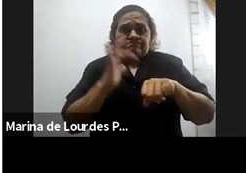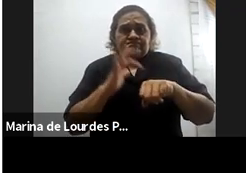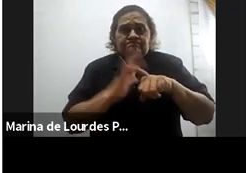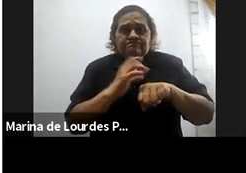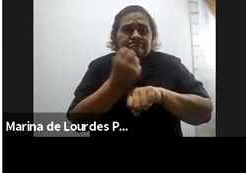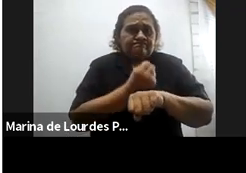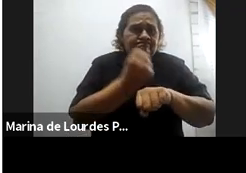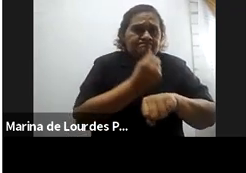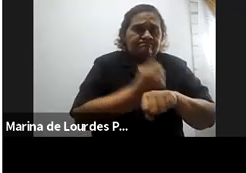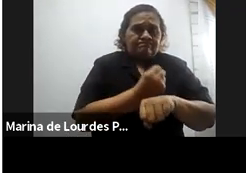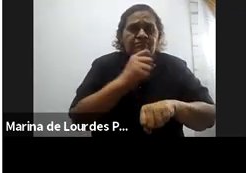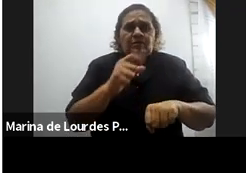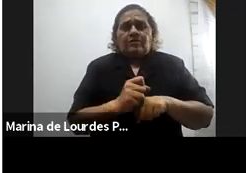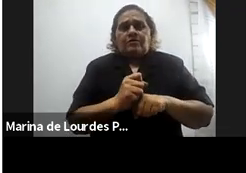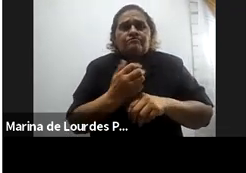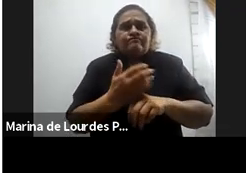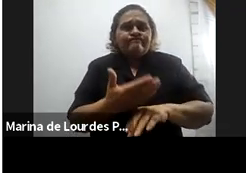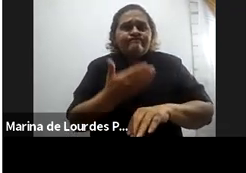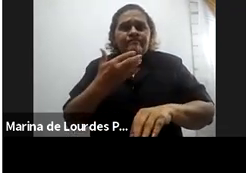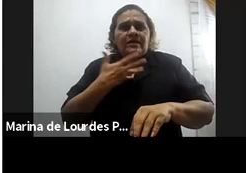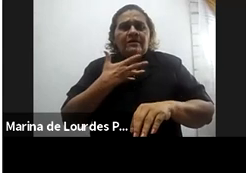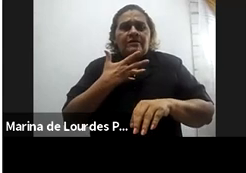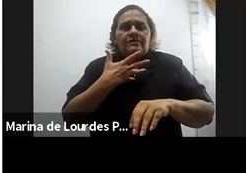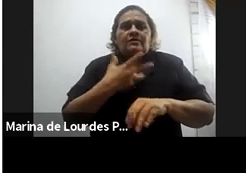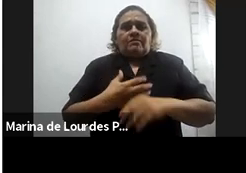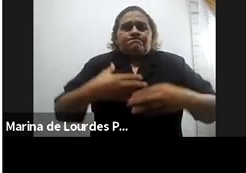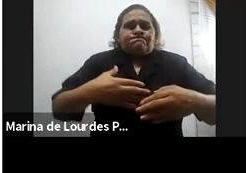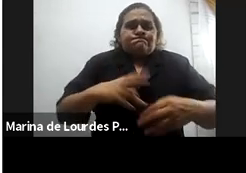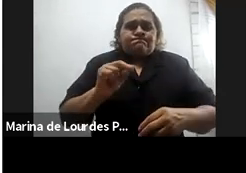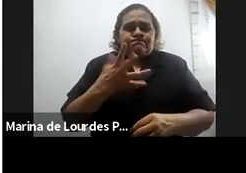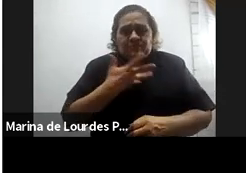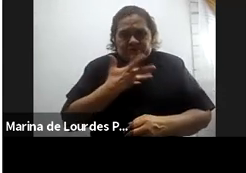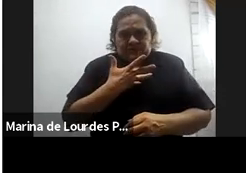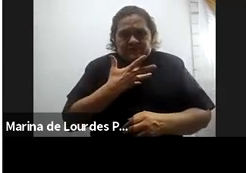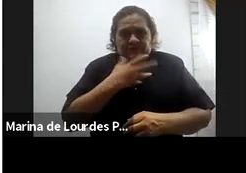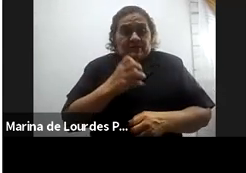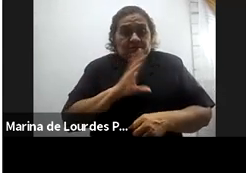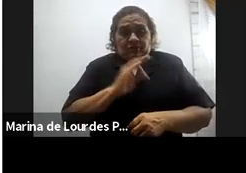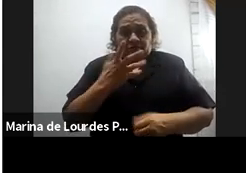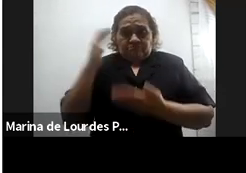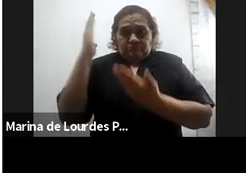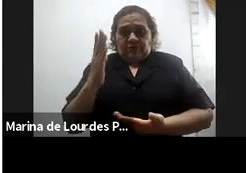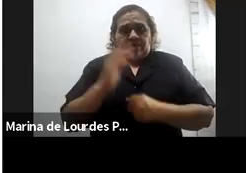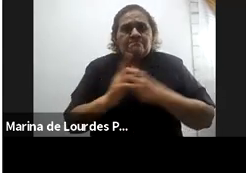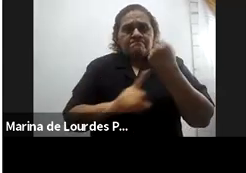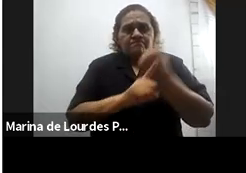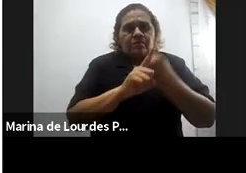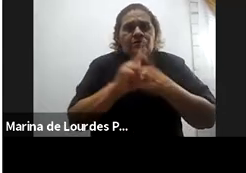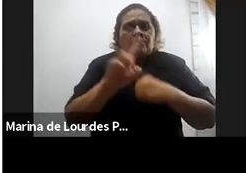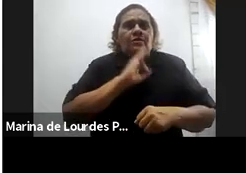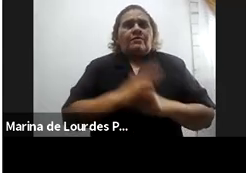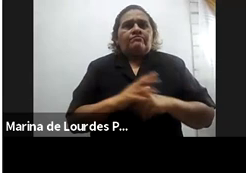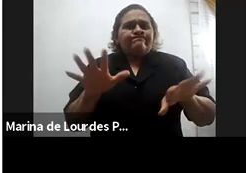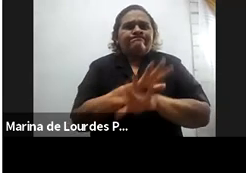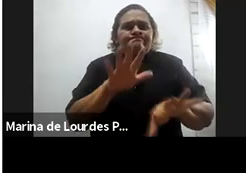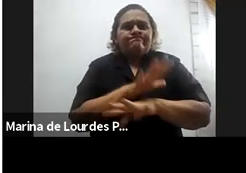con el piso, que antes de tener sobrepeso o obesidad no lo hacían y eso puede ocasionar lesiones. Pueden haber deformaciones en